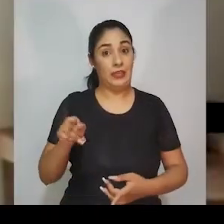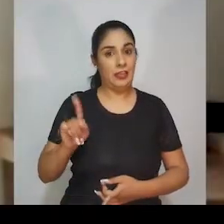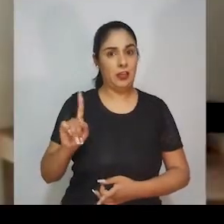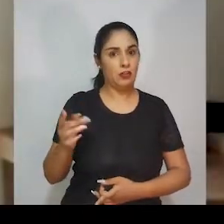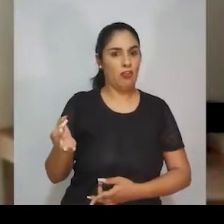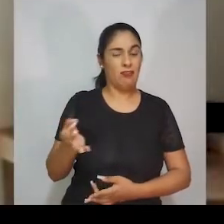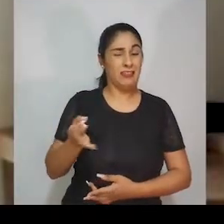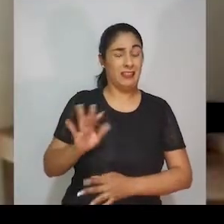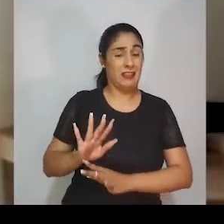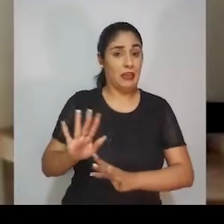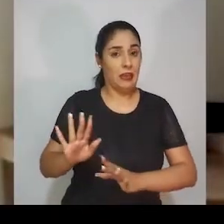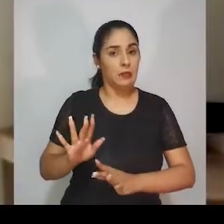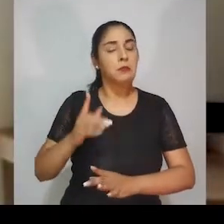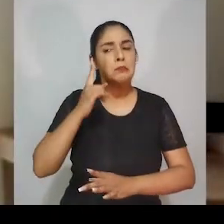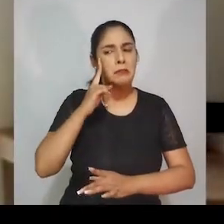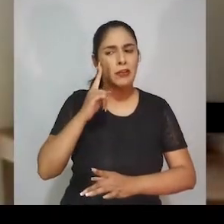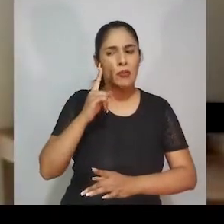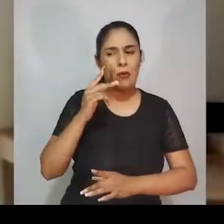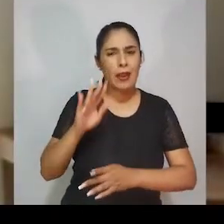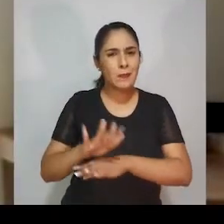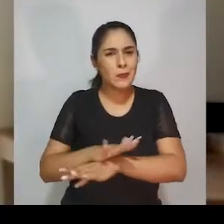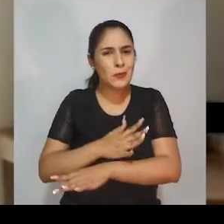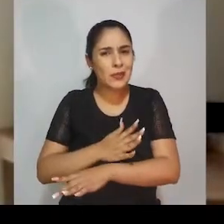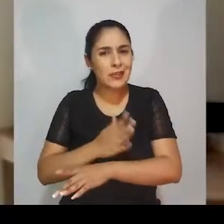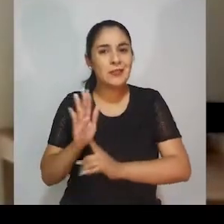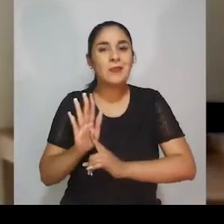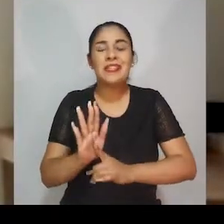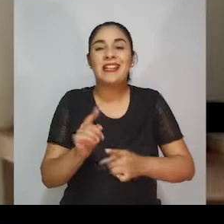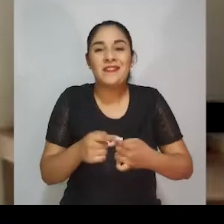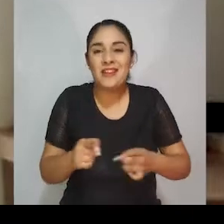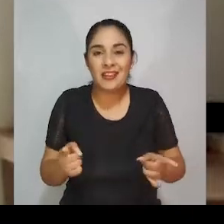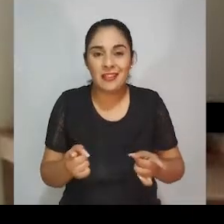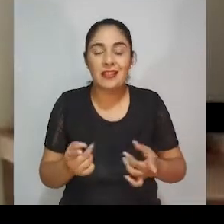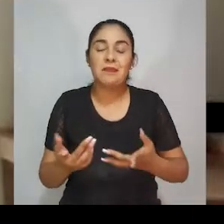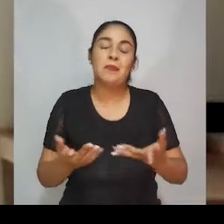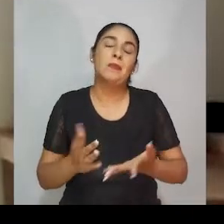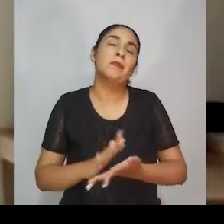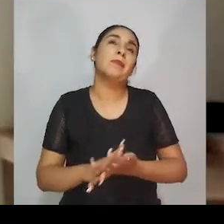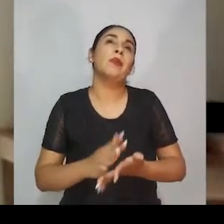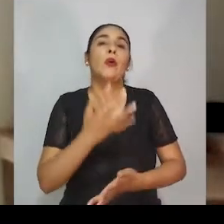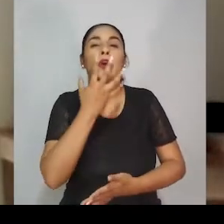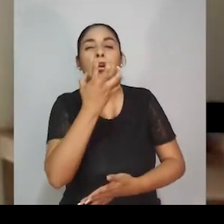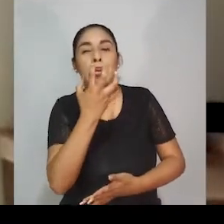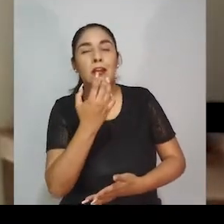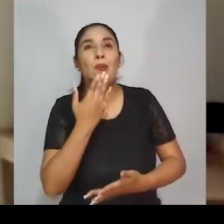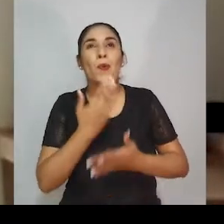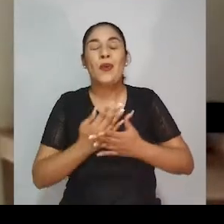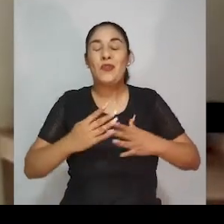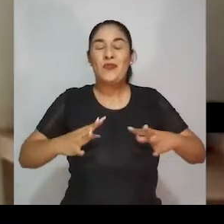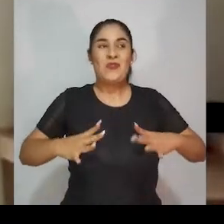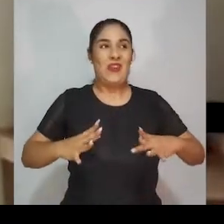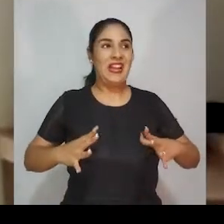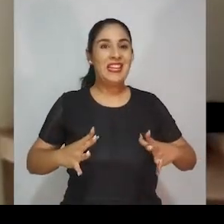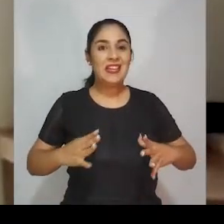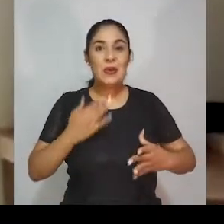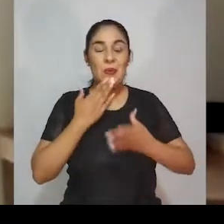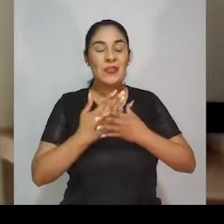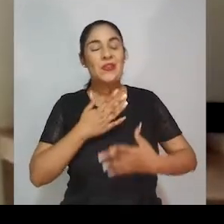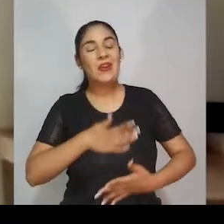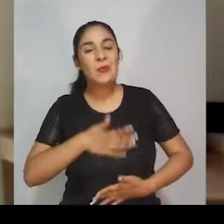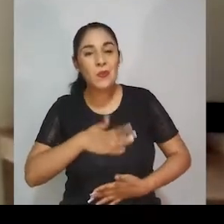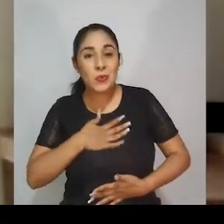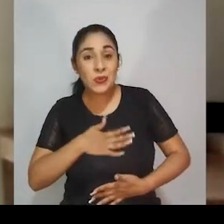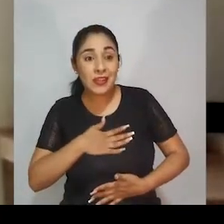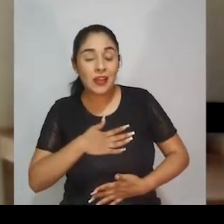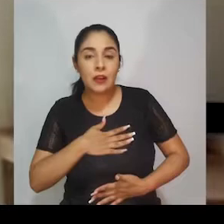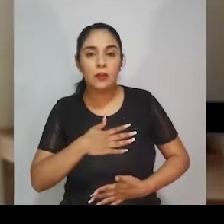pesar de que no habla, se pueden demostrar las emociones de otra forma. Claro. O sea, con el grito, con cuando está feliz, cuando le gusta